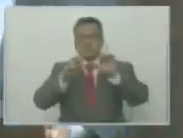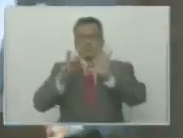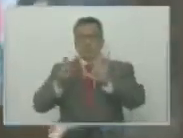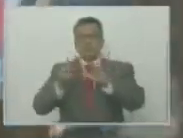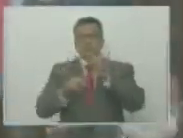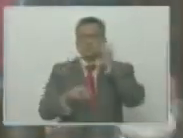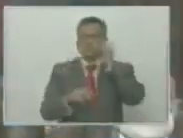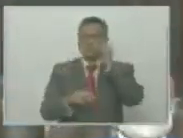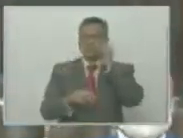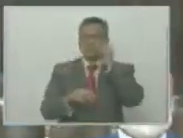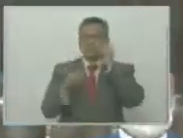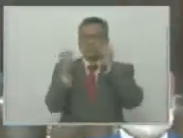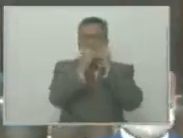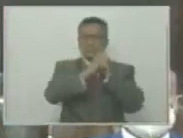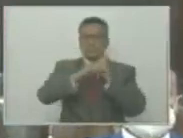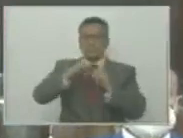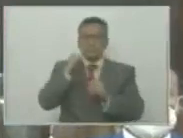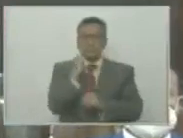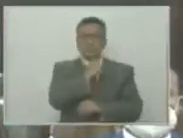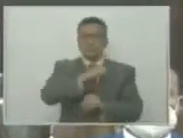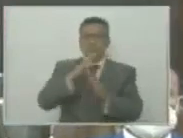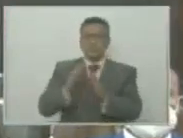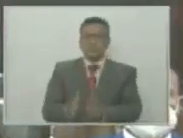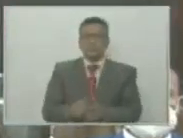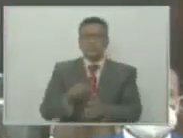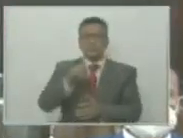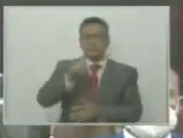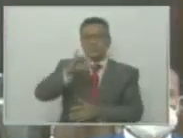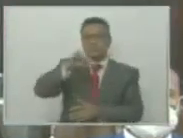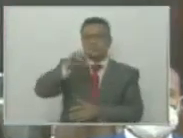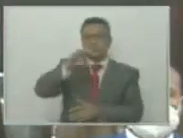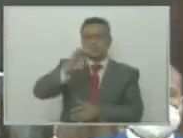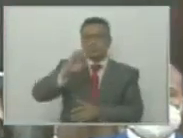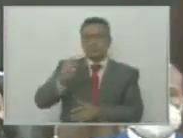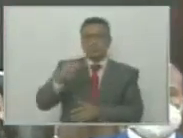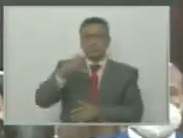el genocida asesino Diego de Lozada